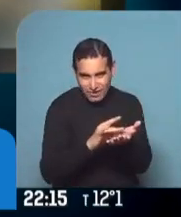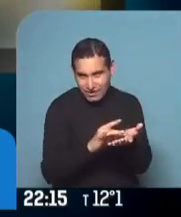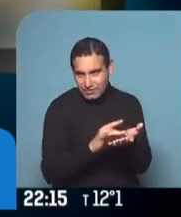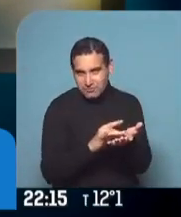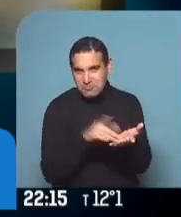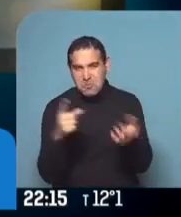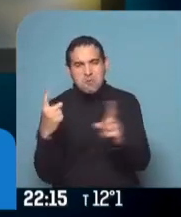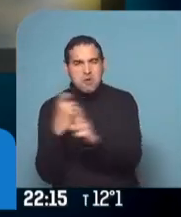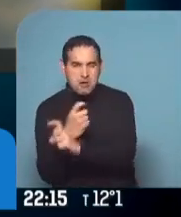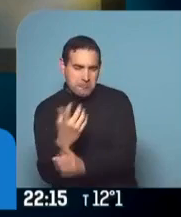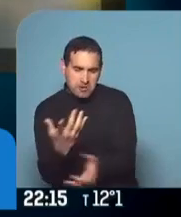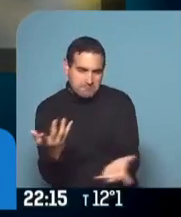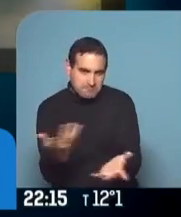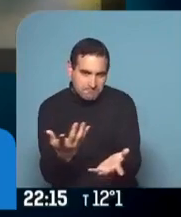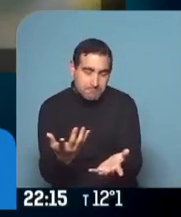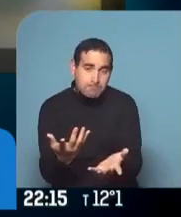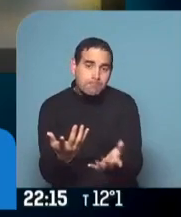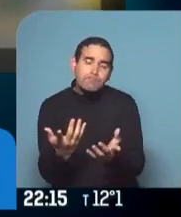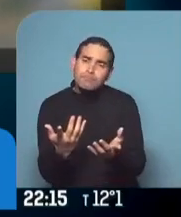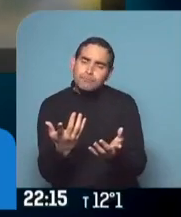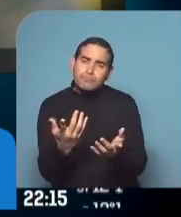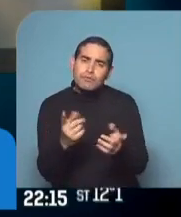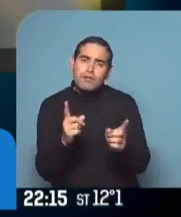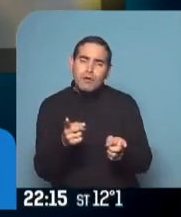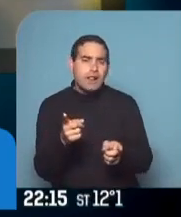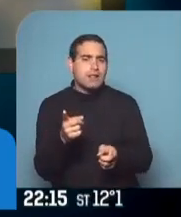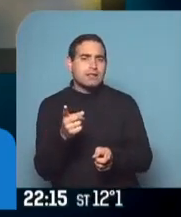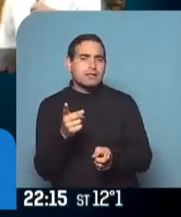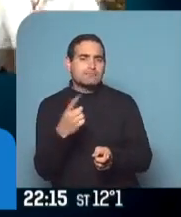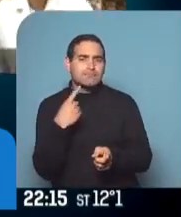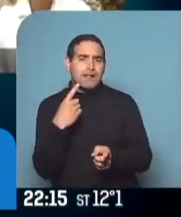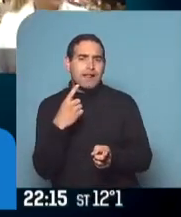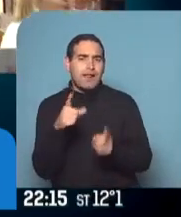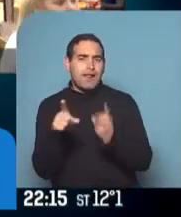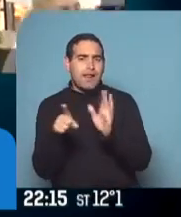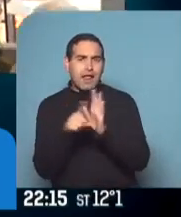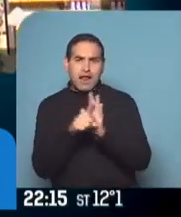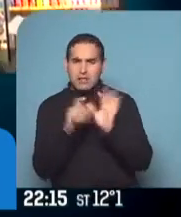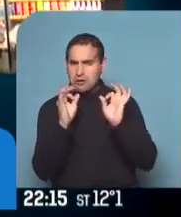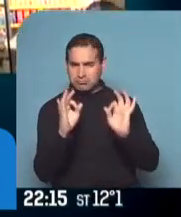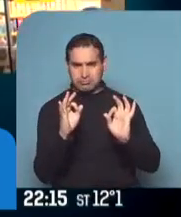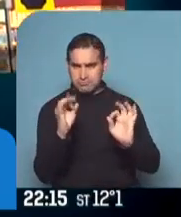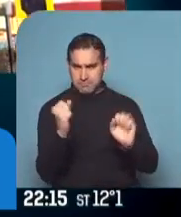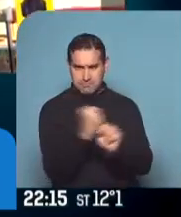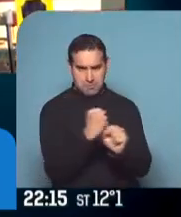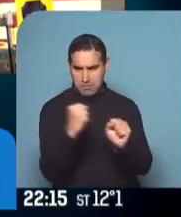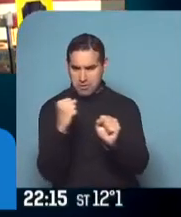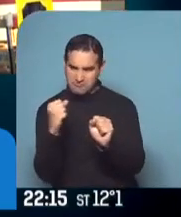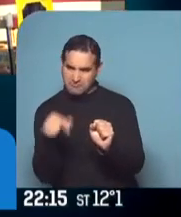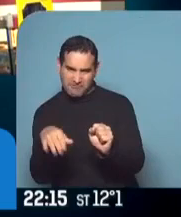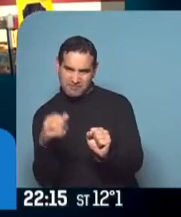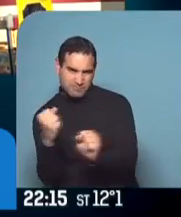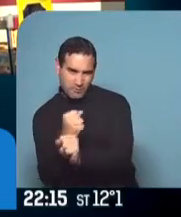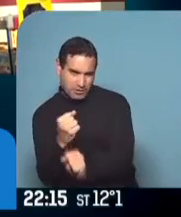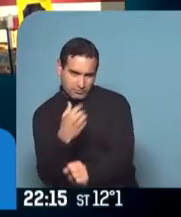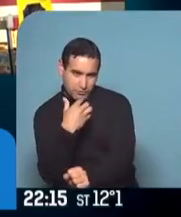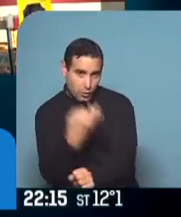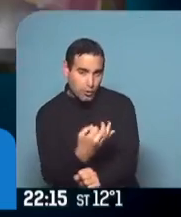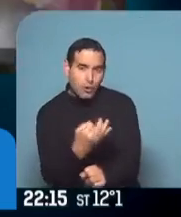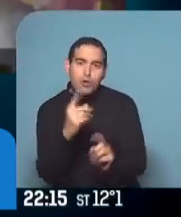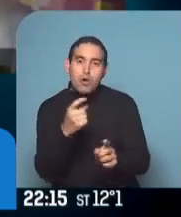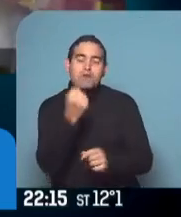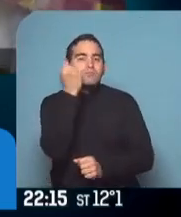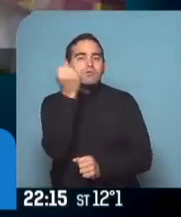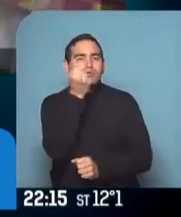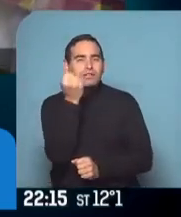tenga problemas. Es decir, el terreno legislativo está allanado. La importancia, un poco de la mano de